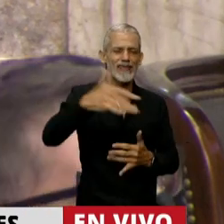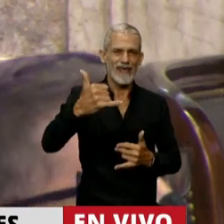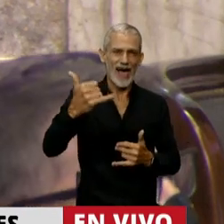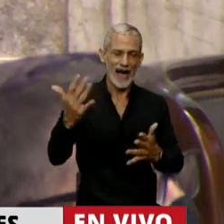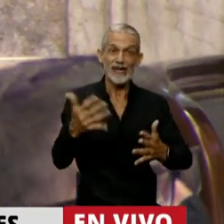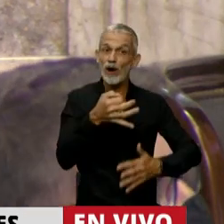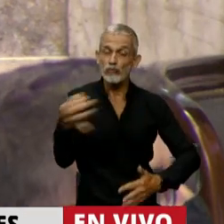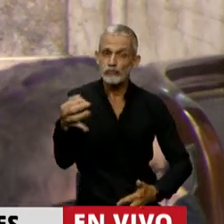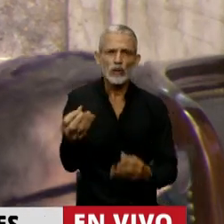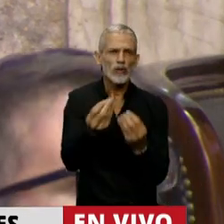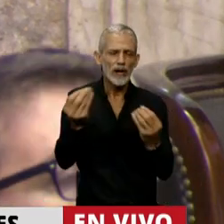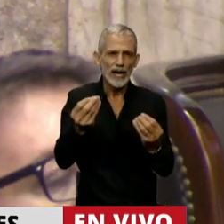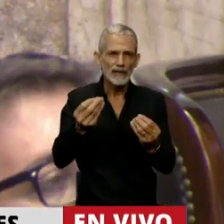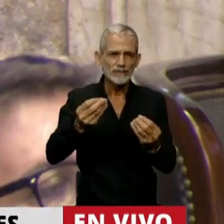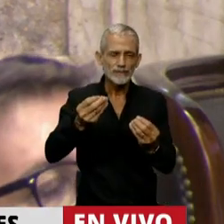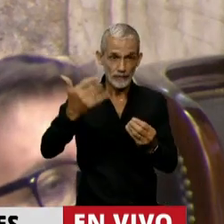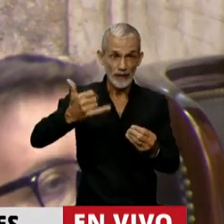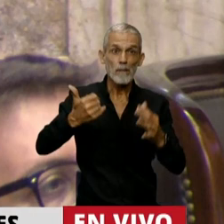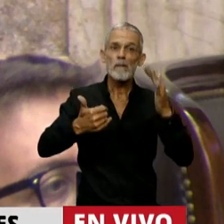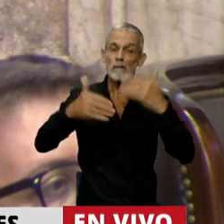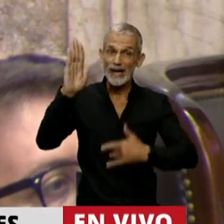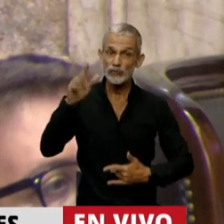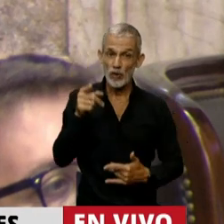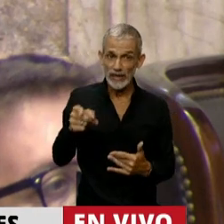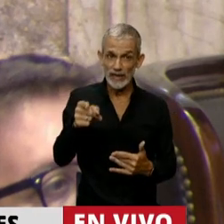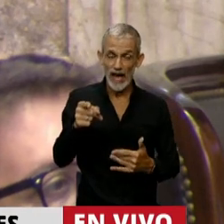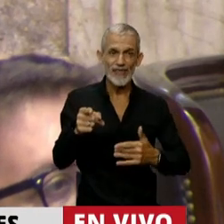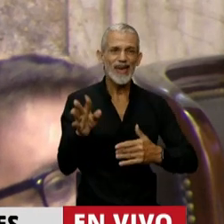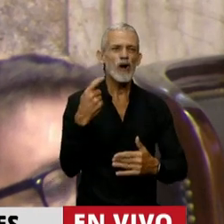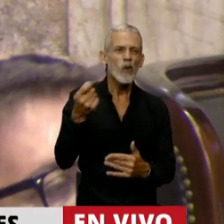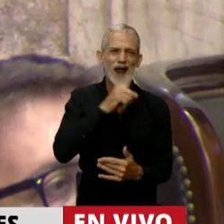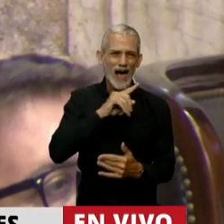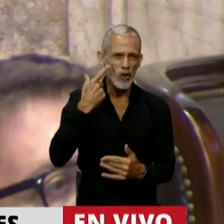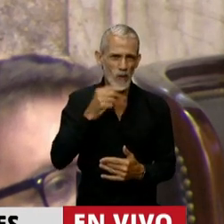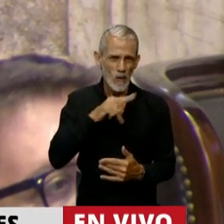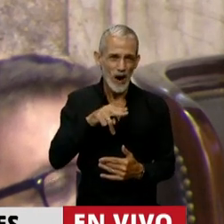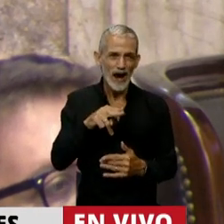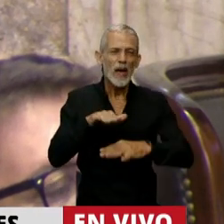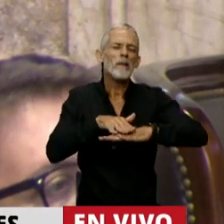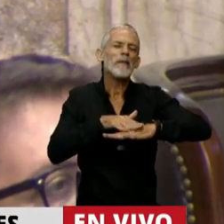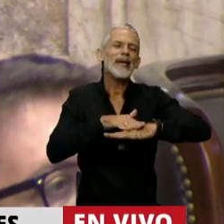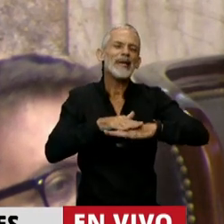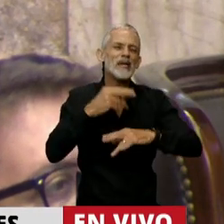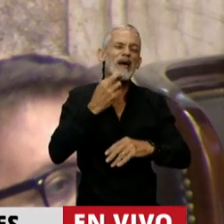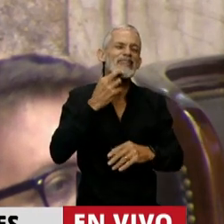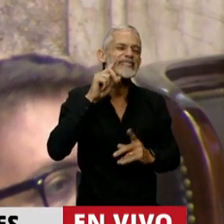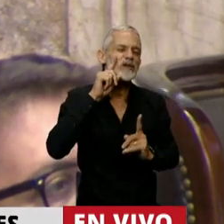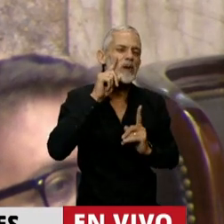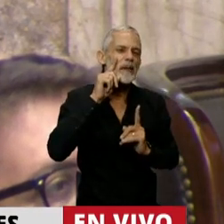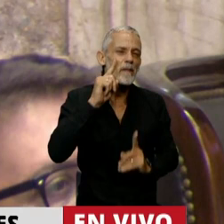lo cierto hoy es que la gran mayoría de las jubiladas y jubilados cobran la mínima de